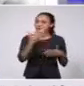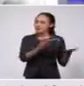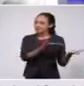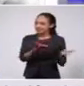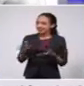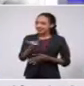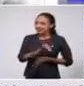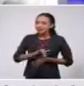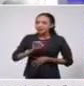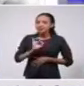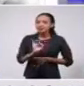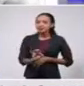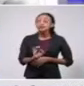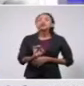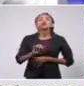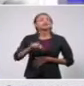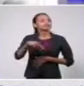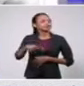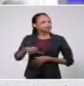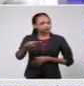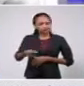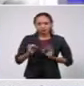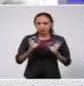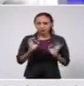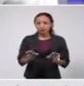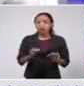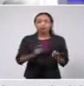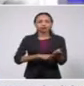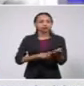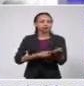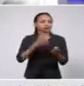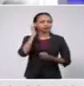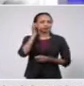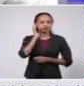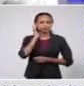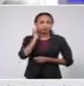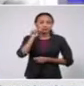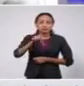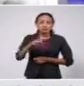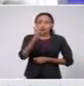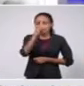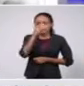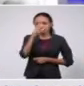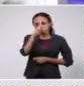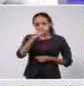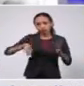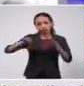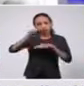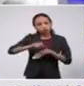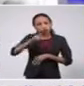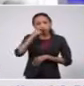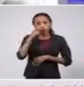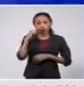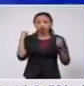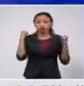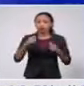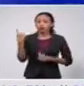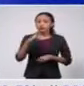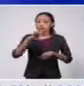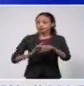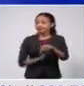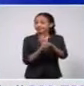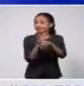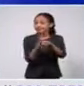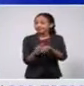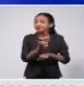doy la bienvenida, como cada mañana, al doctor Francisco Durán García, director nacional de epidemiología del Ministerio de Salud Pública.